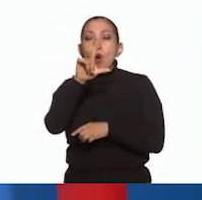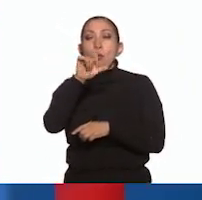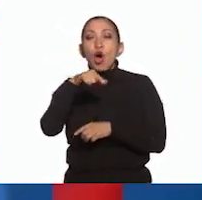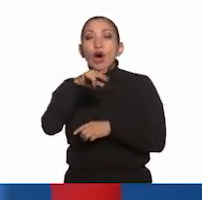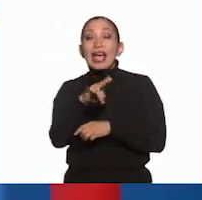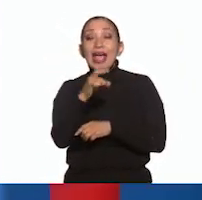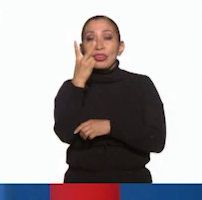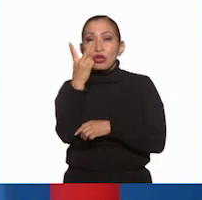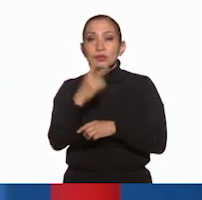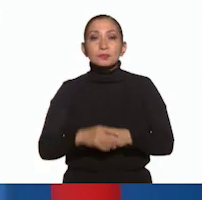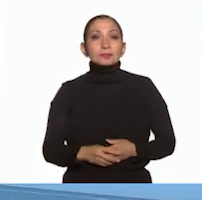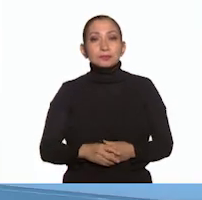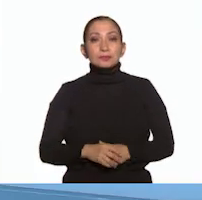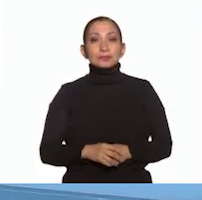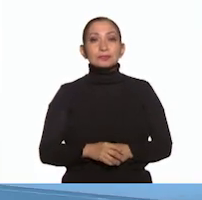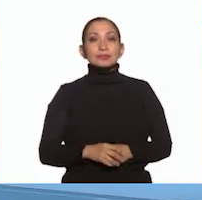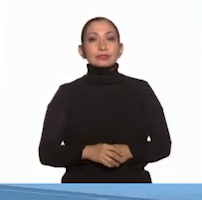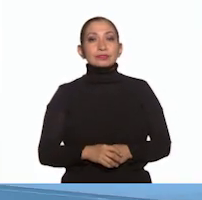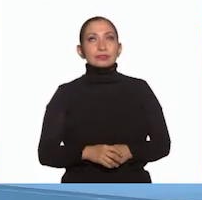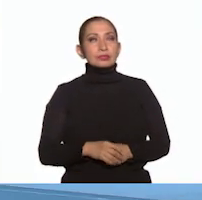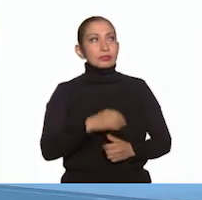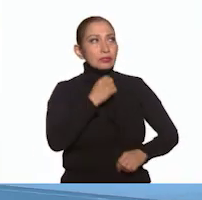que estamos repasando?